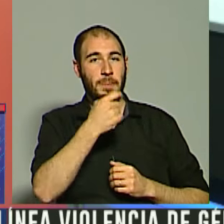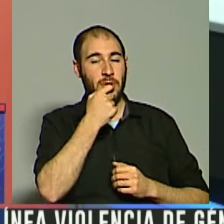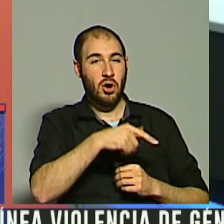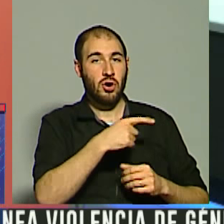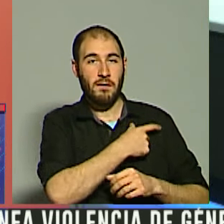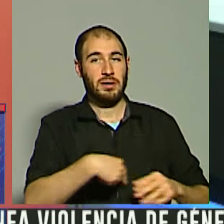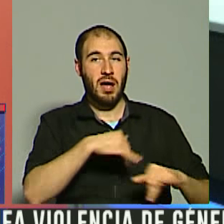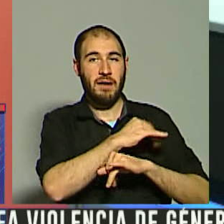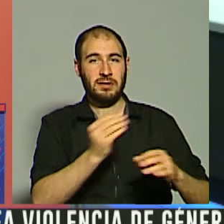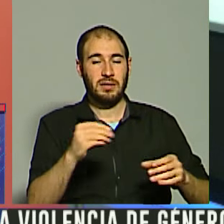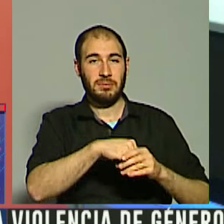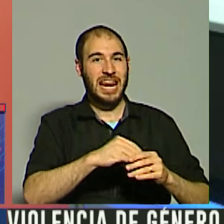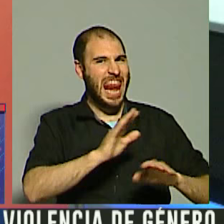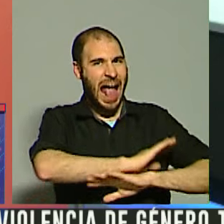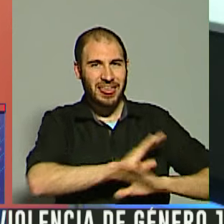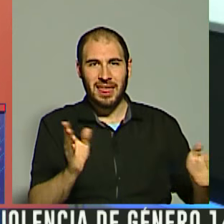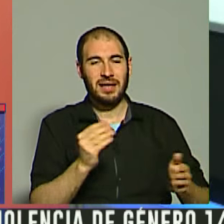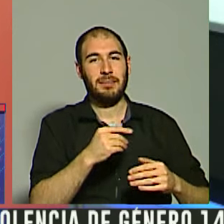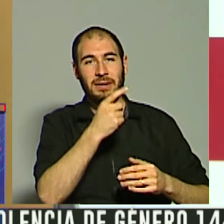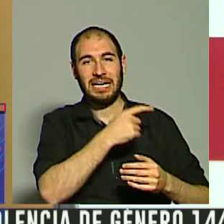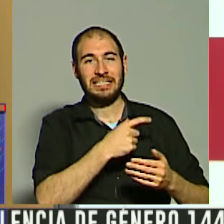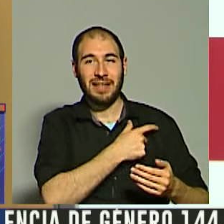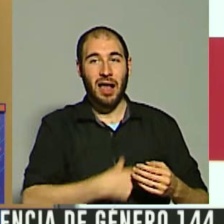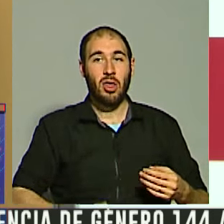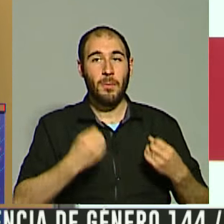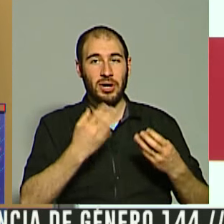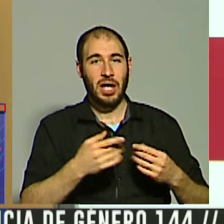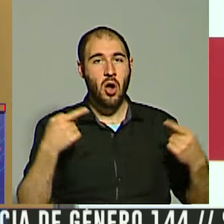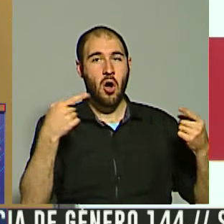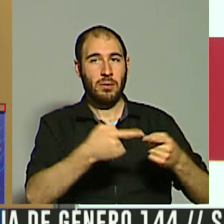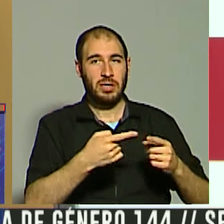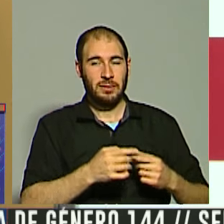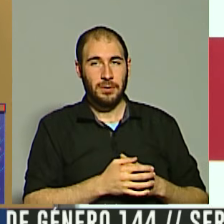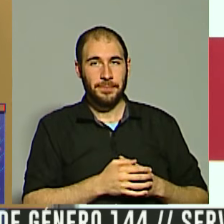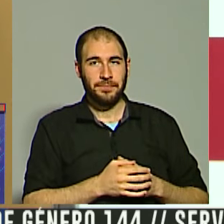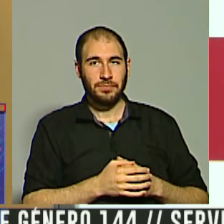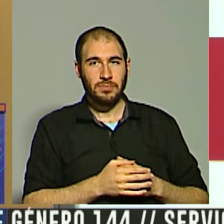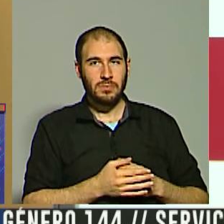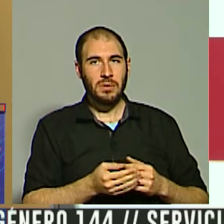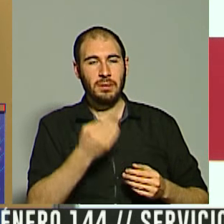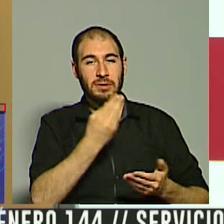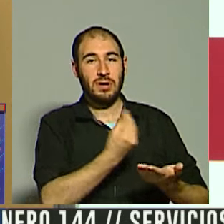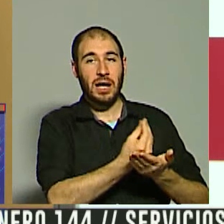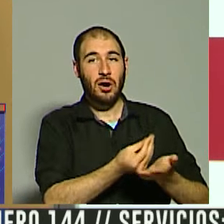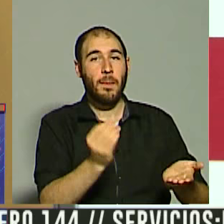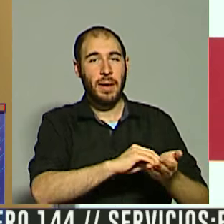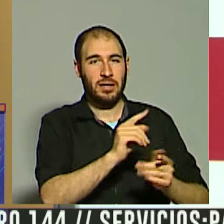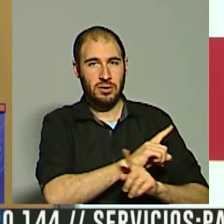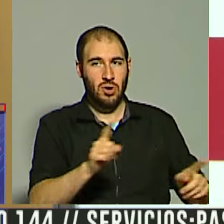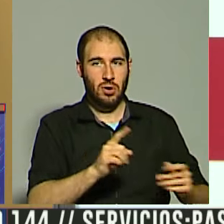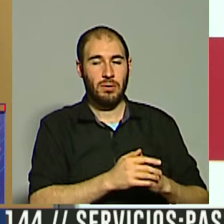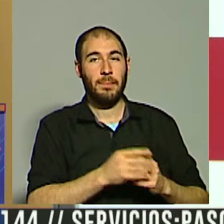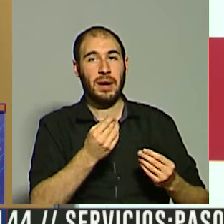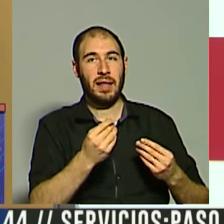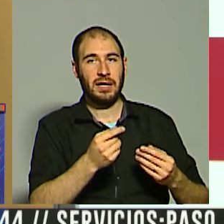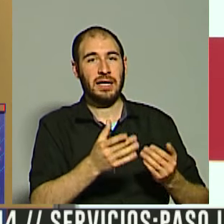gobierno anunciaba incorporación cero a la planta del Estado porque también el objetivo es no volver a sumar más gente para evitar tener que